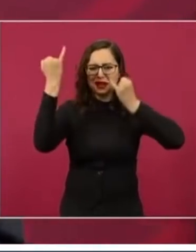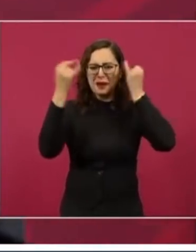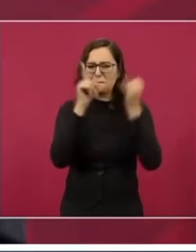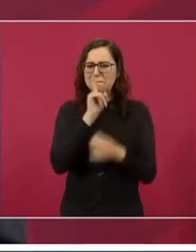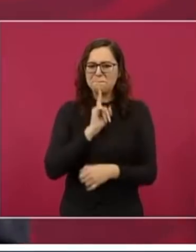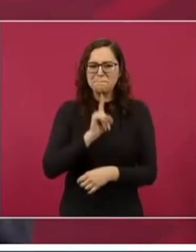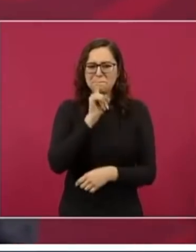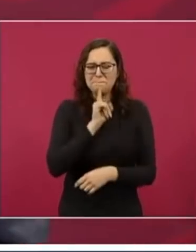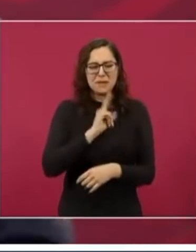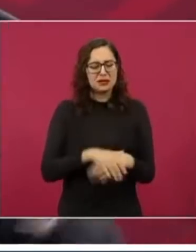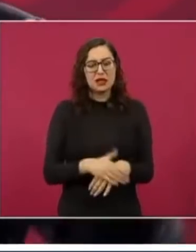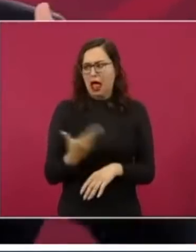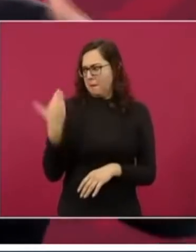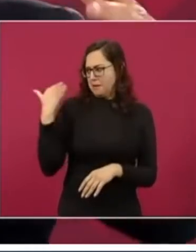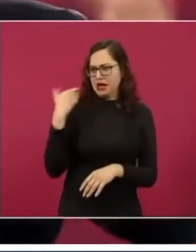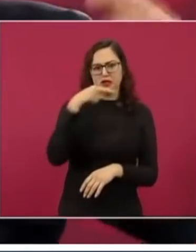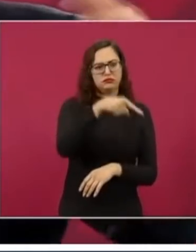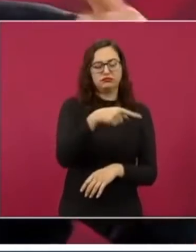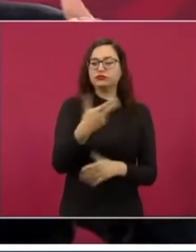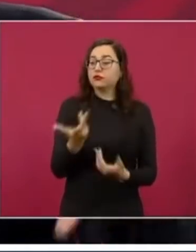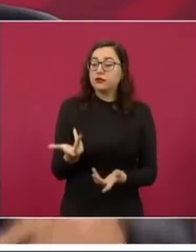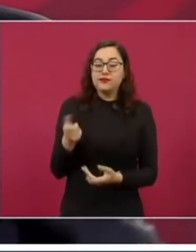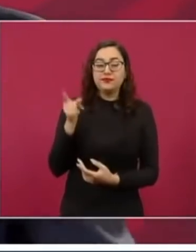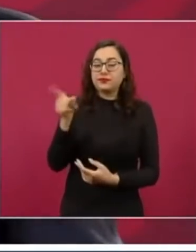subido a un simulador, que no era un tren,